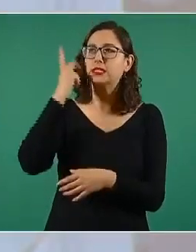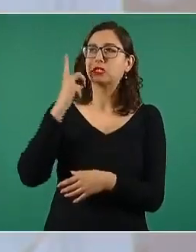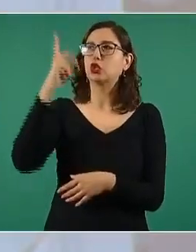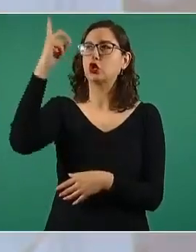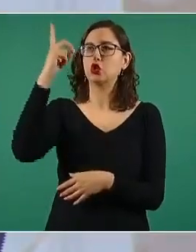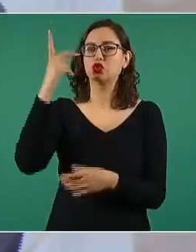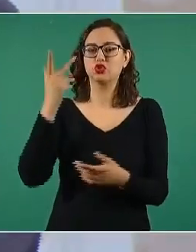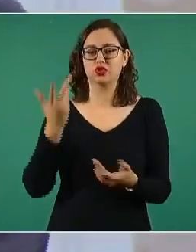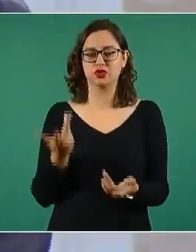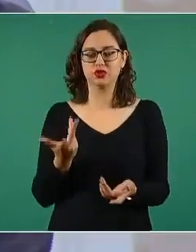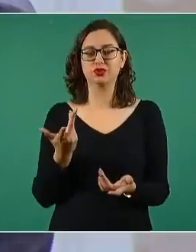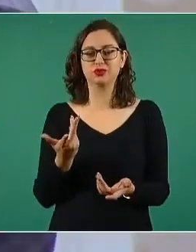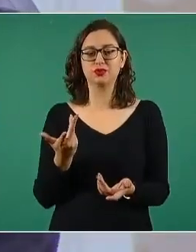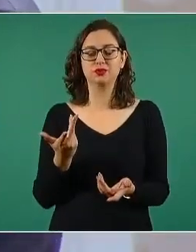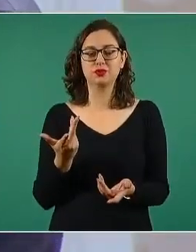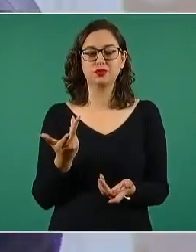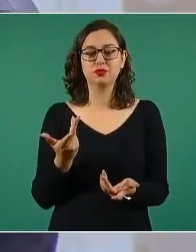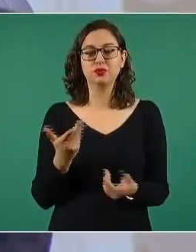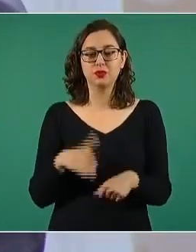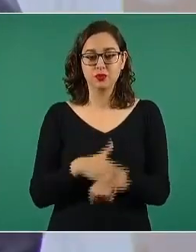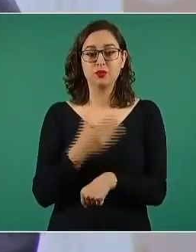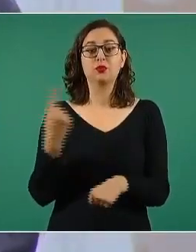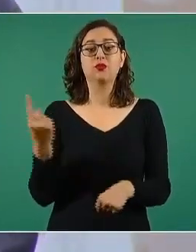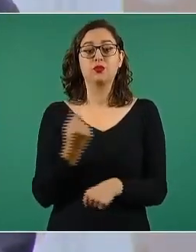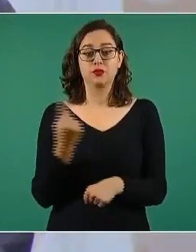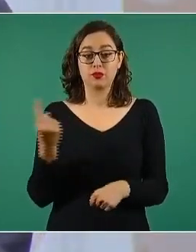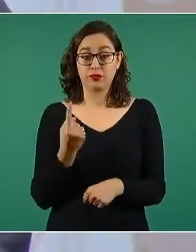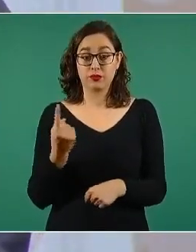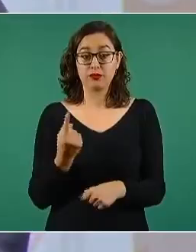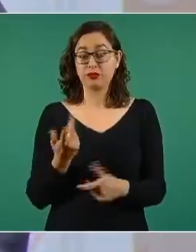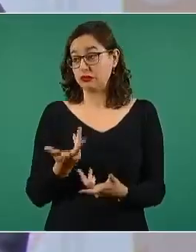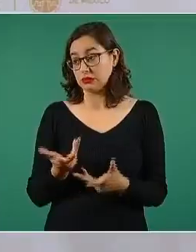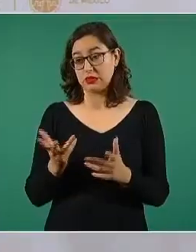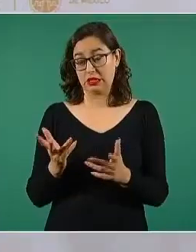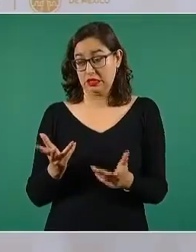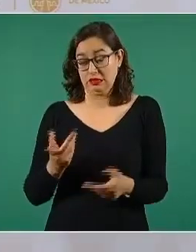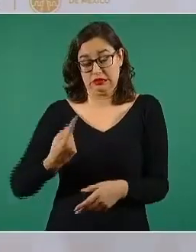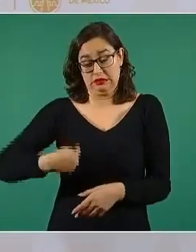porque estando los cristianos harto